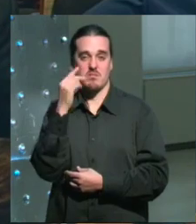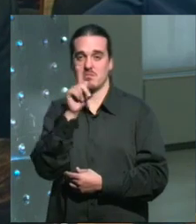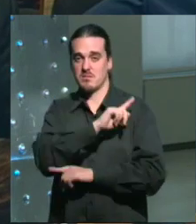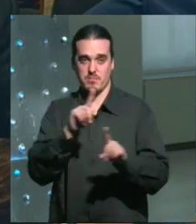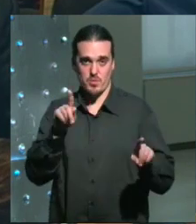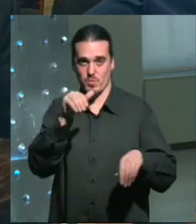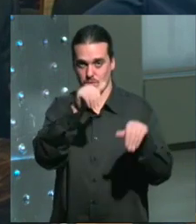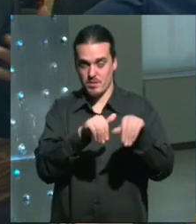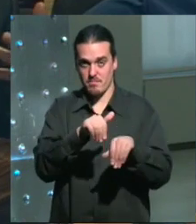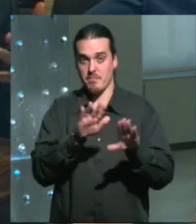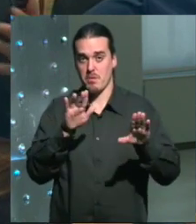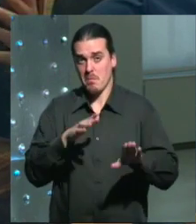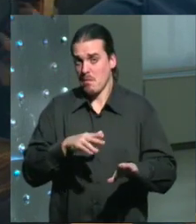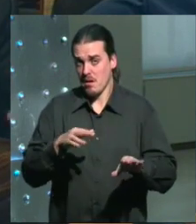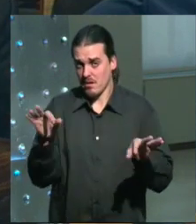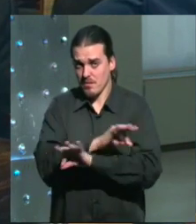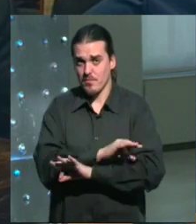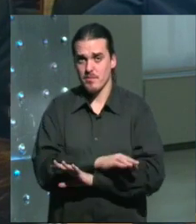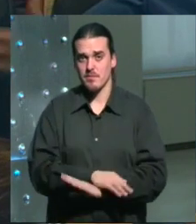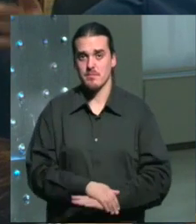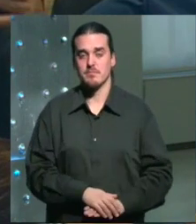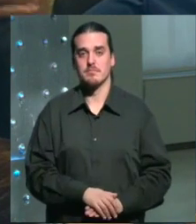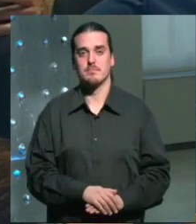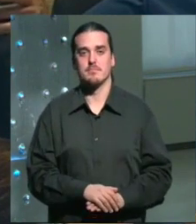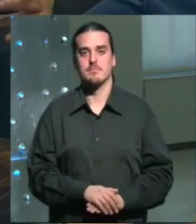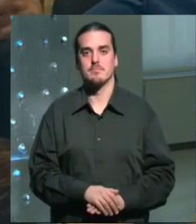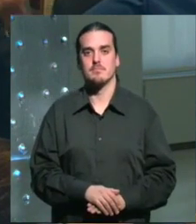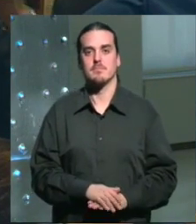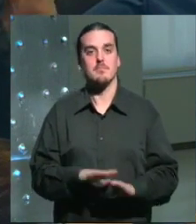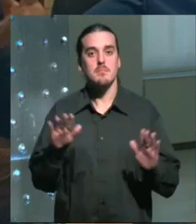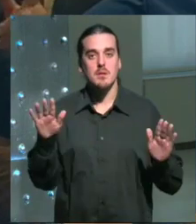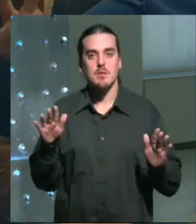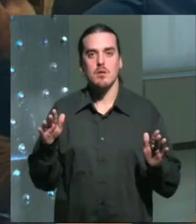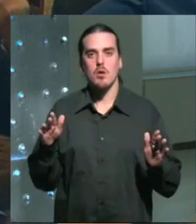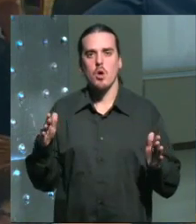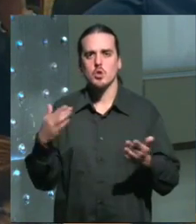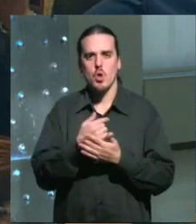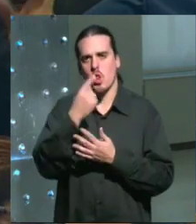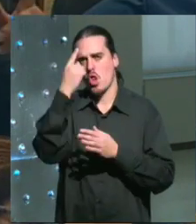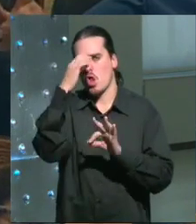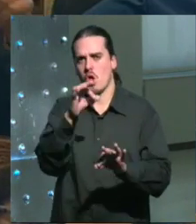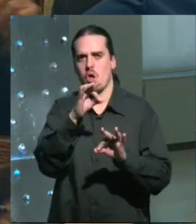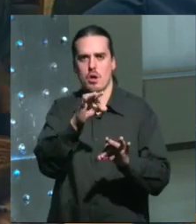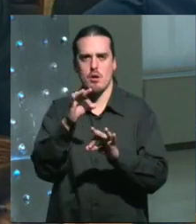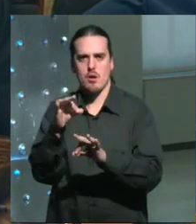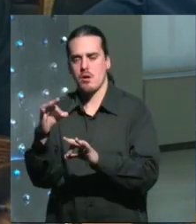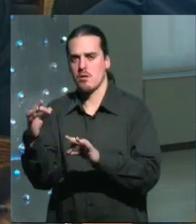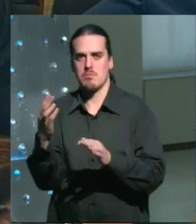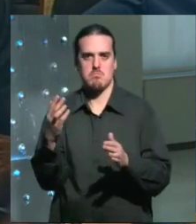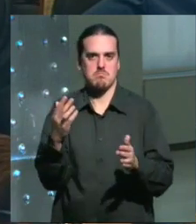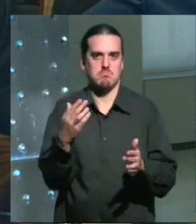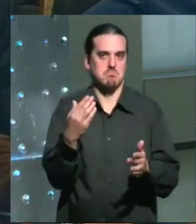equivocaron totalmente, pero en ningún momento había toda la lógica y toda la racionalidad que tú has